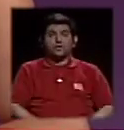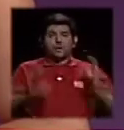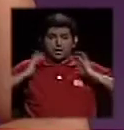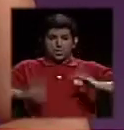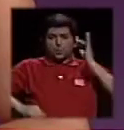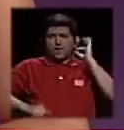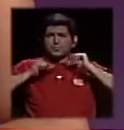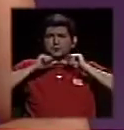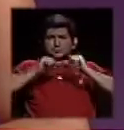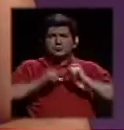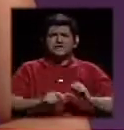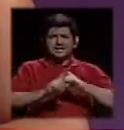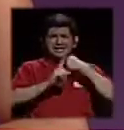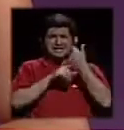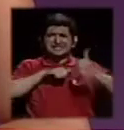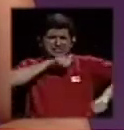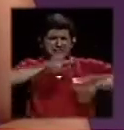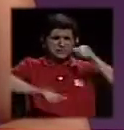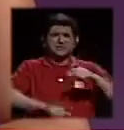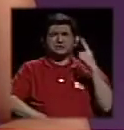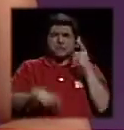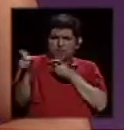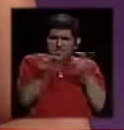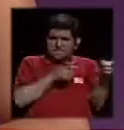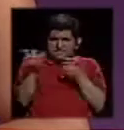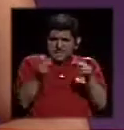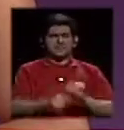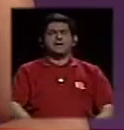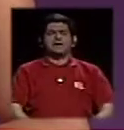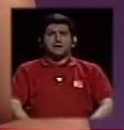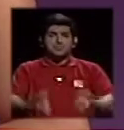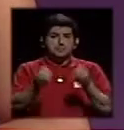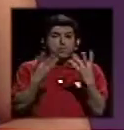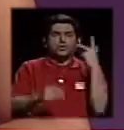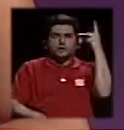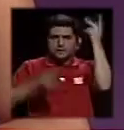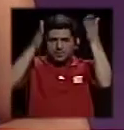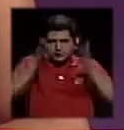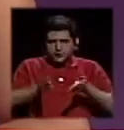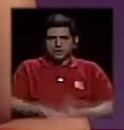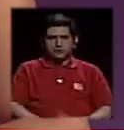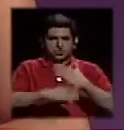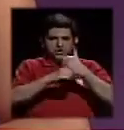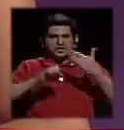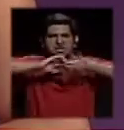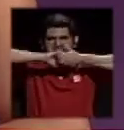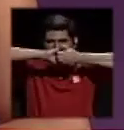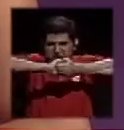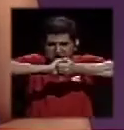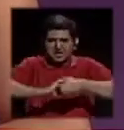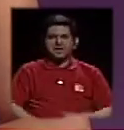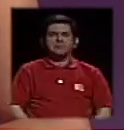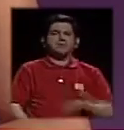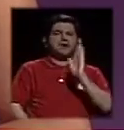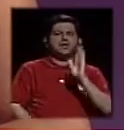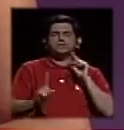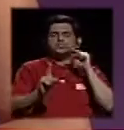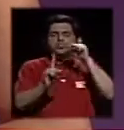mujeres continúa como un terreno de batalla del patriarcado, en donde muchos políticos realizan alianzas para el logro de